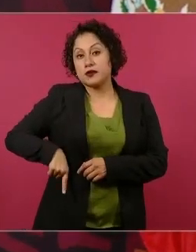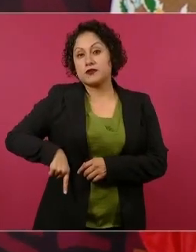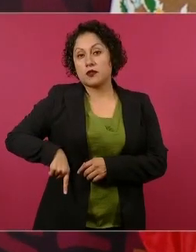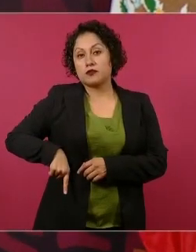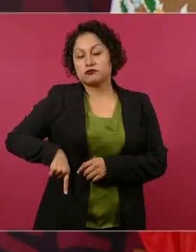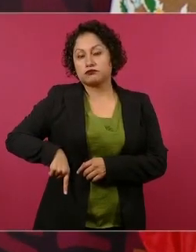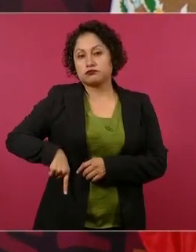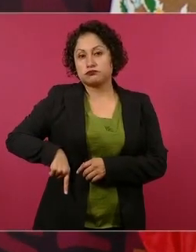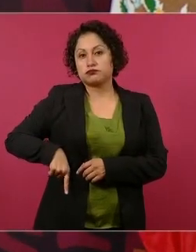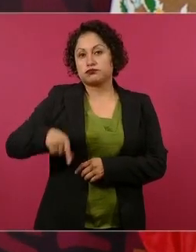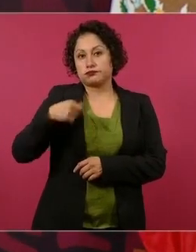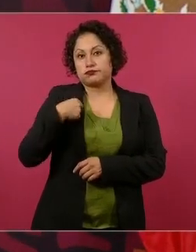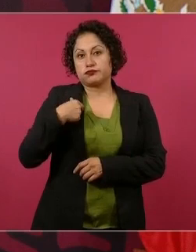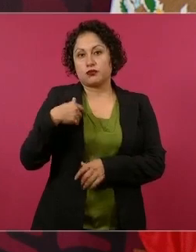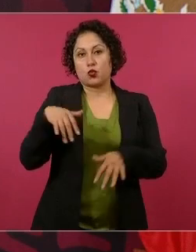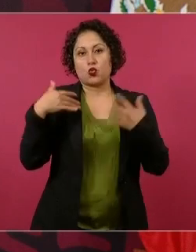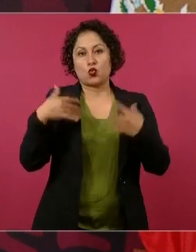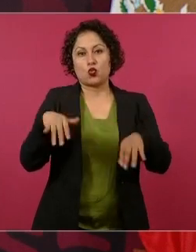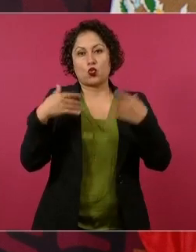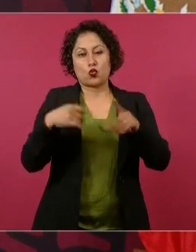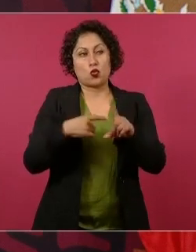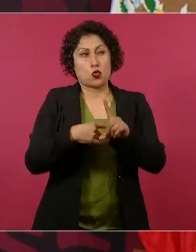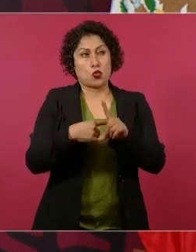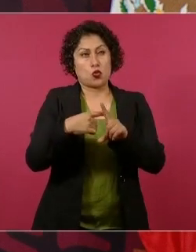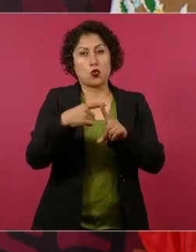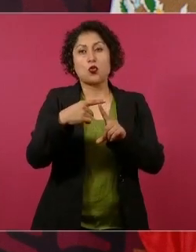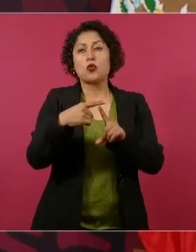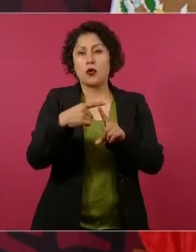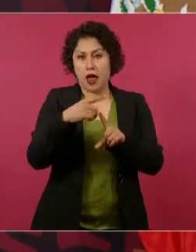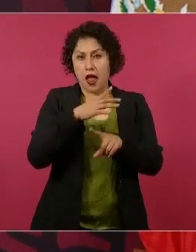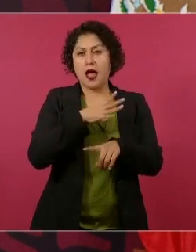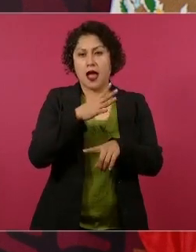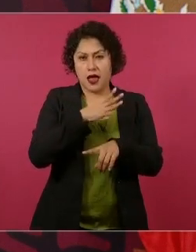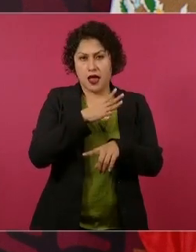que en el tiempo que fue